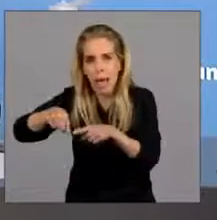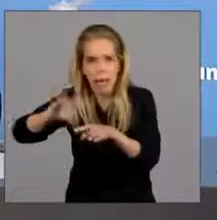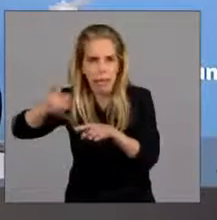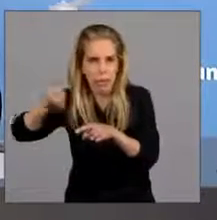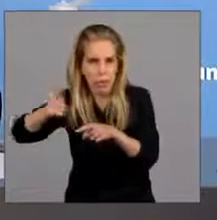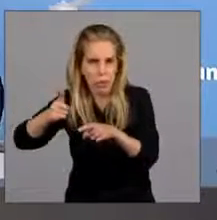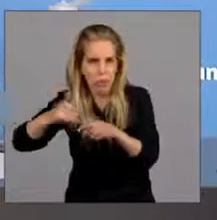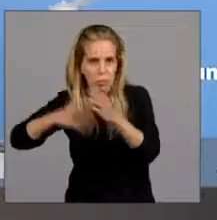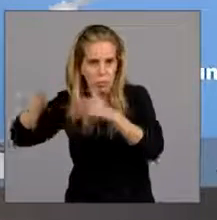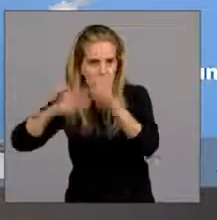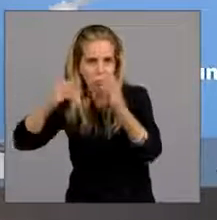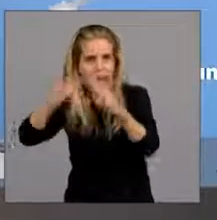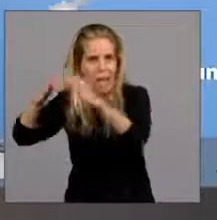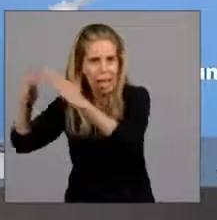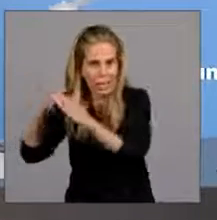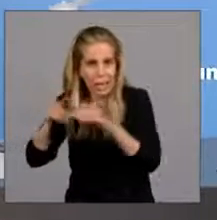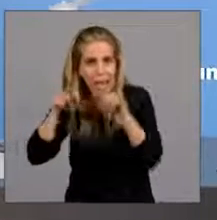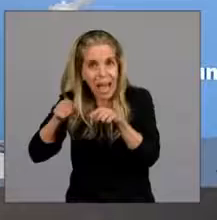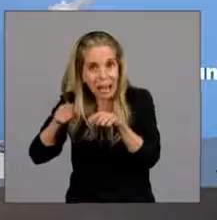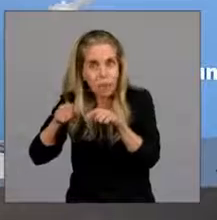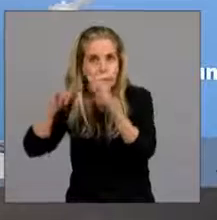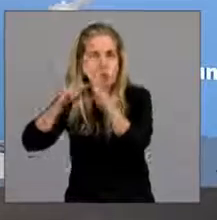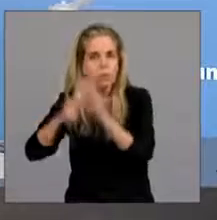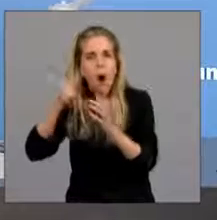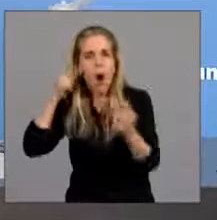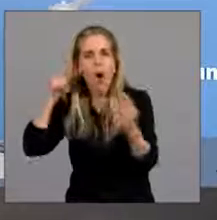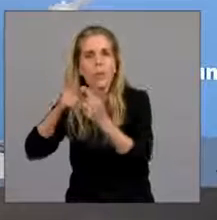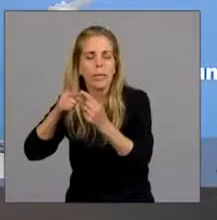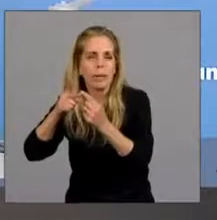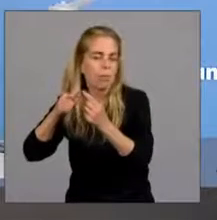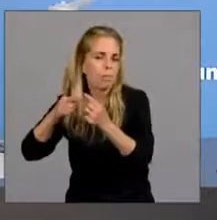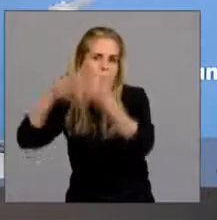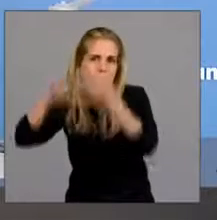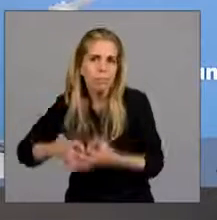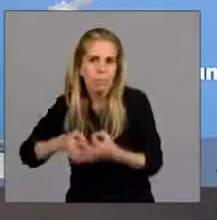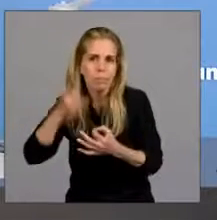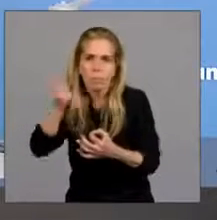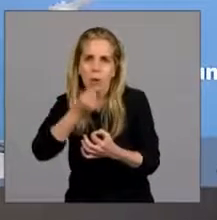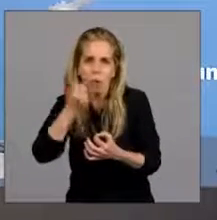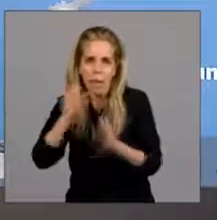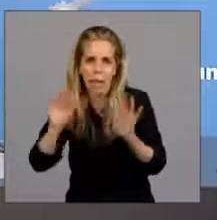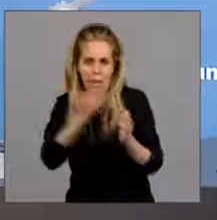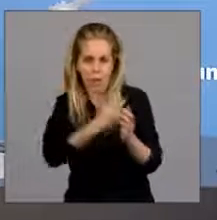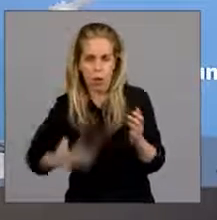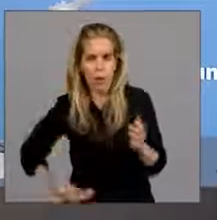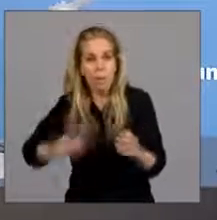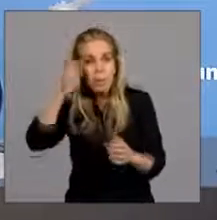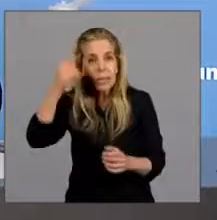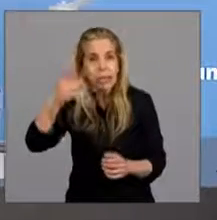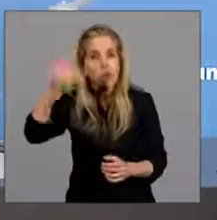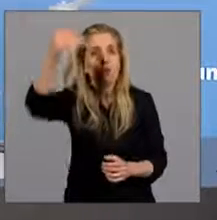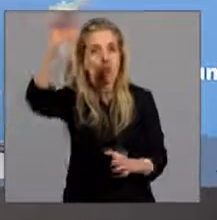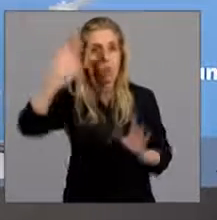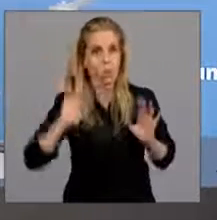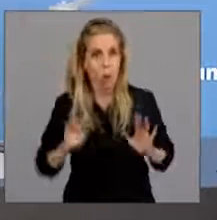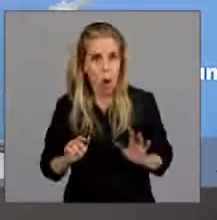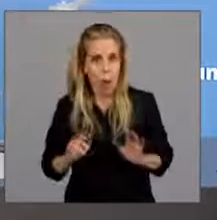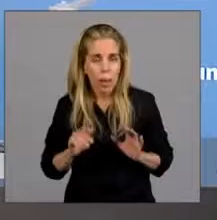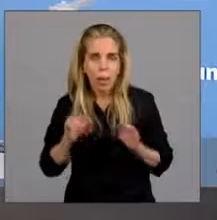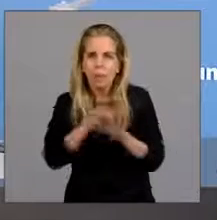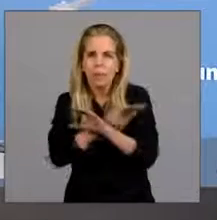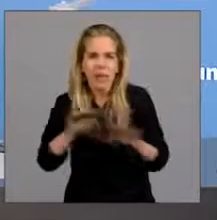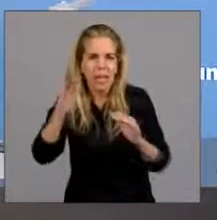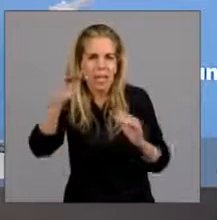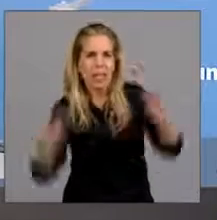Y eso tiene que ser un objetivo de gestión hacia el futuro, terminar con la